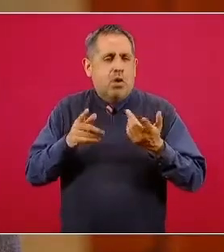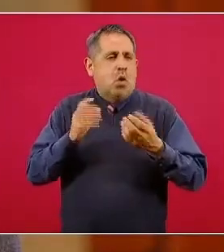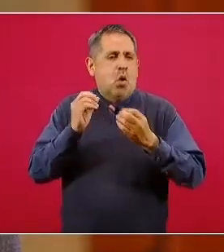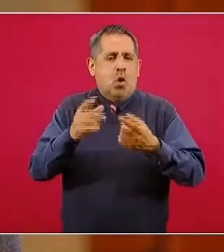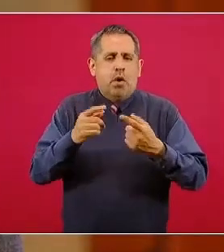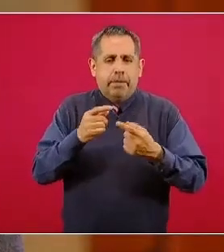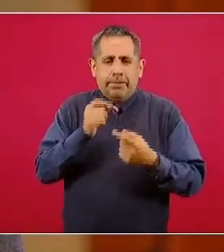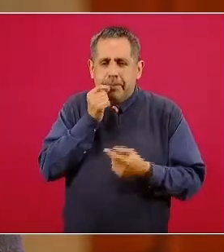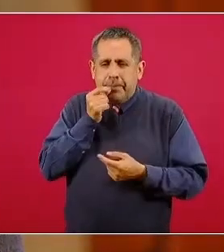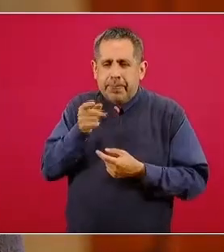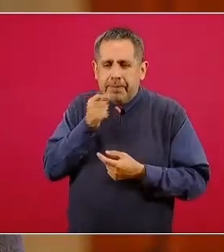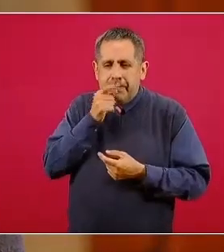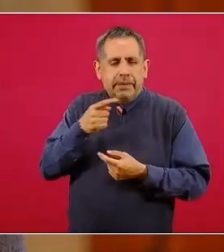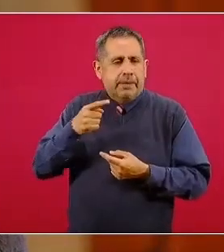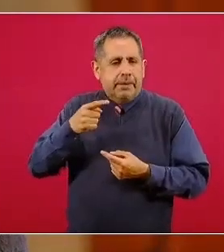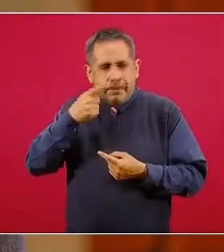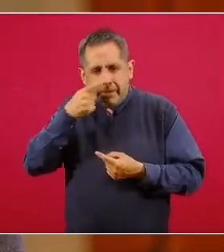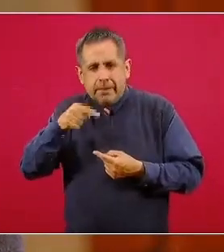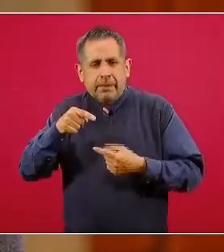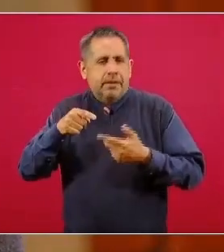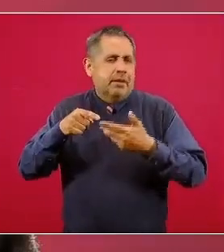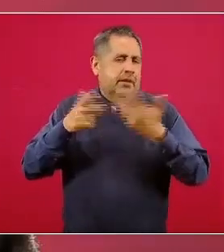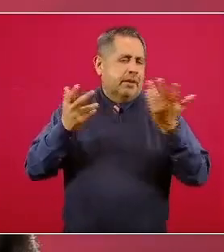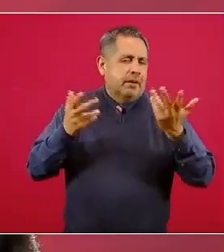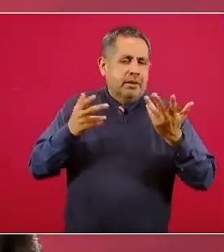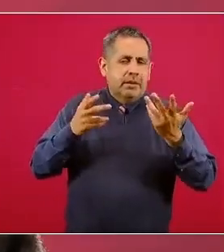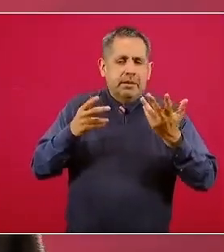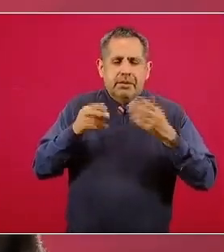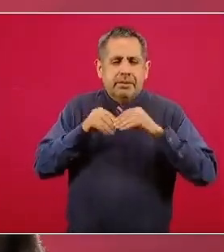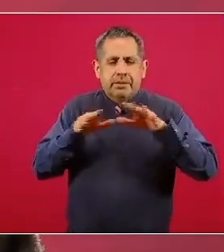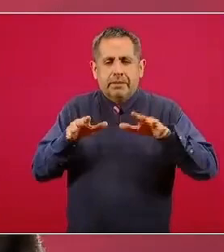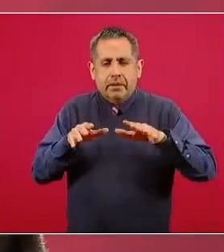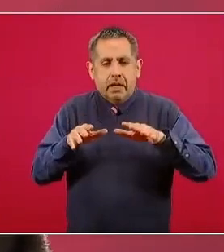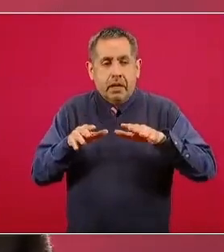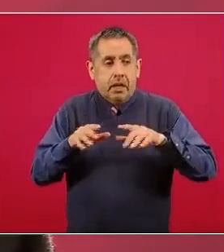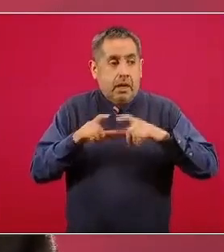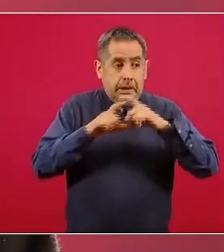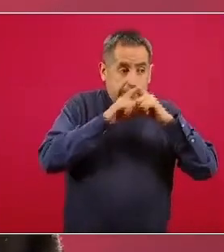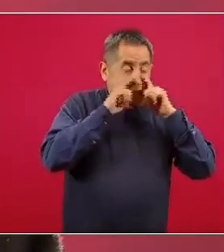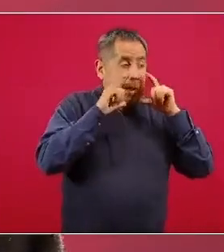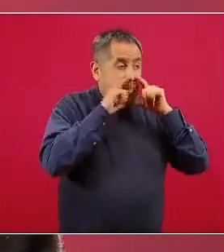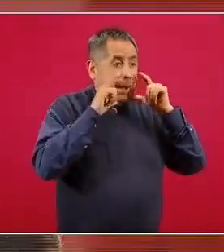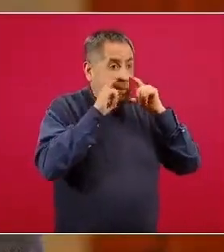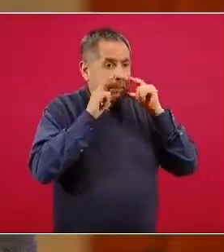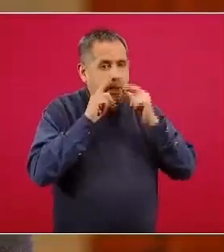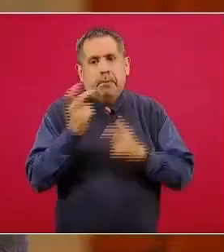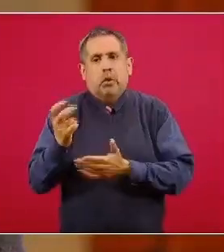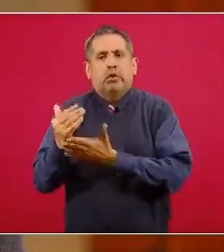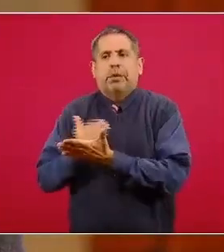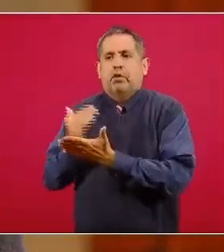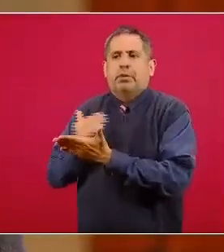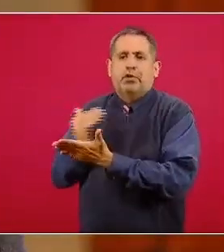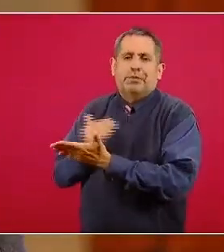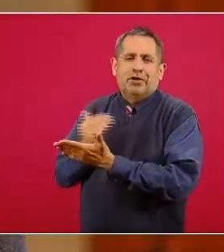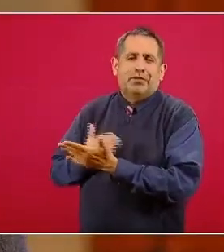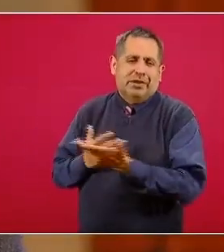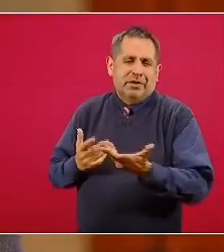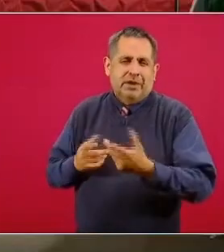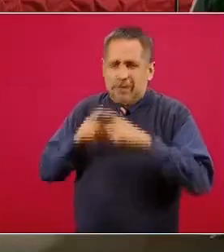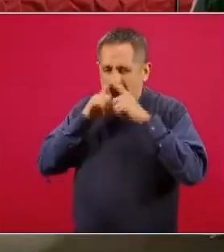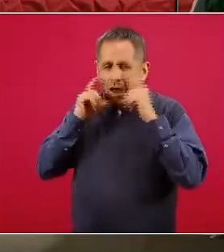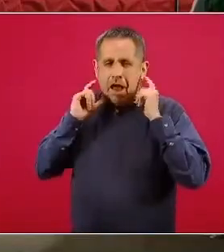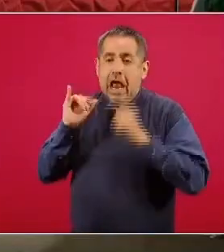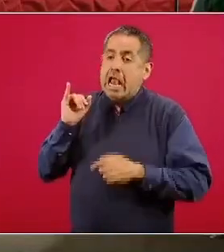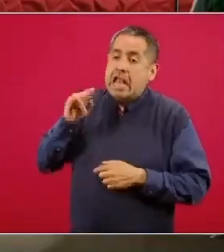partículas líquidas de la vía respiratoria, gotas, gotículas y aerosoles, contribuyó a disminuir la transmisión de